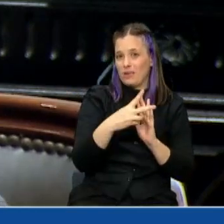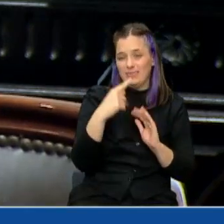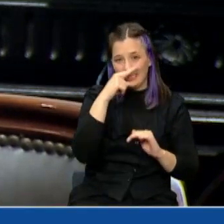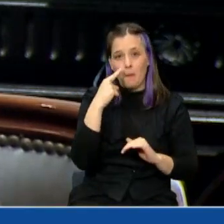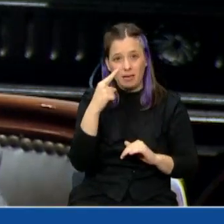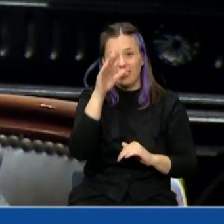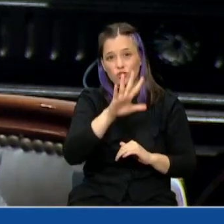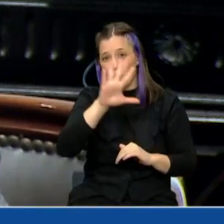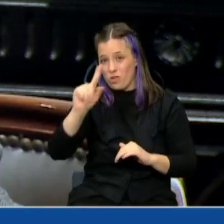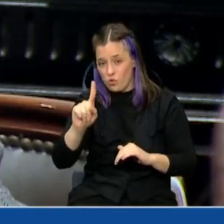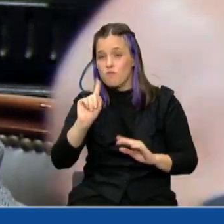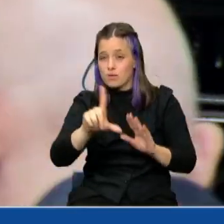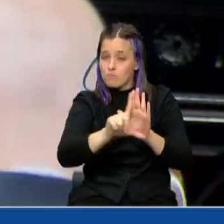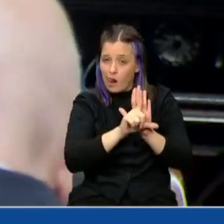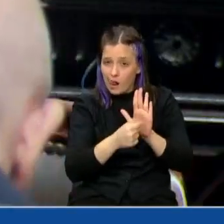que produjeron